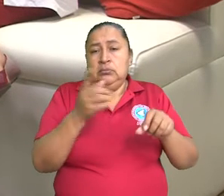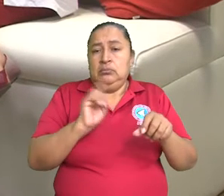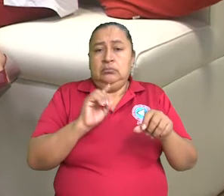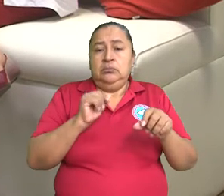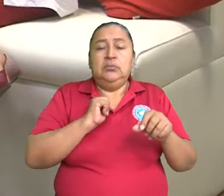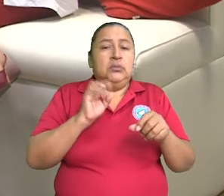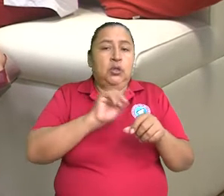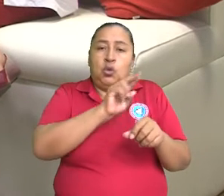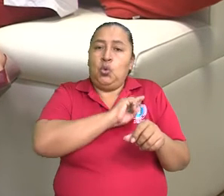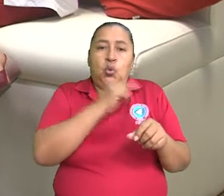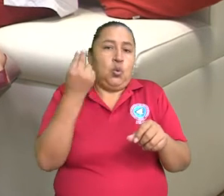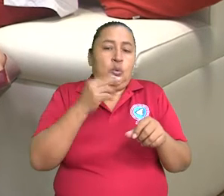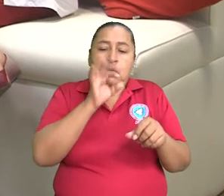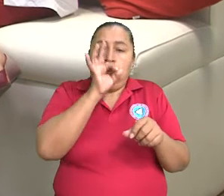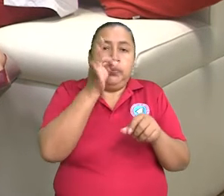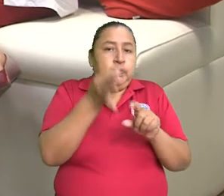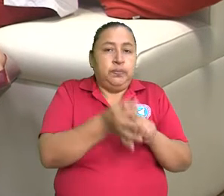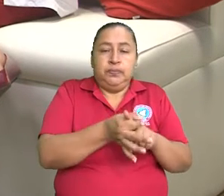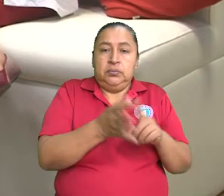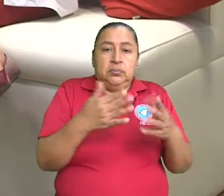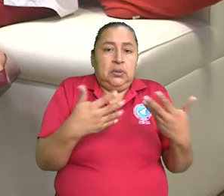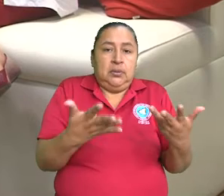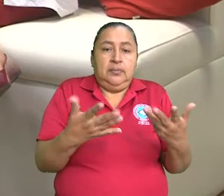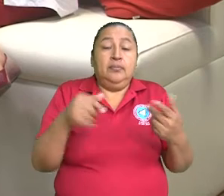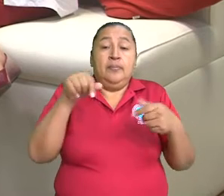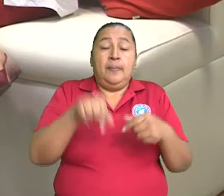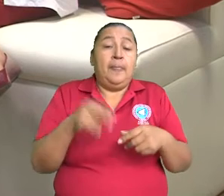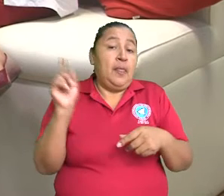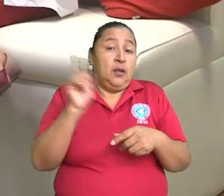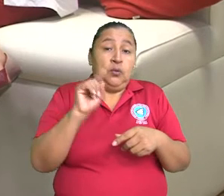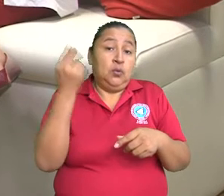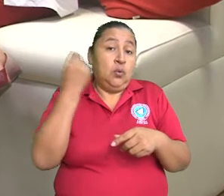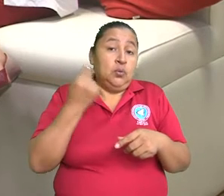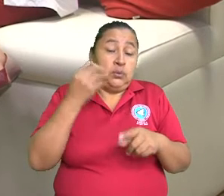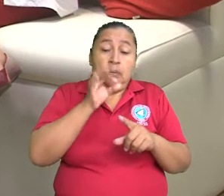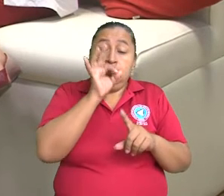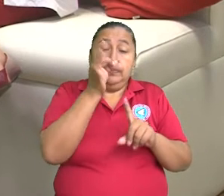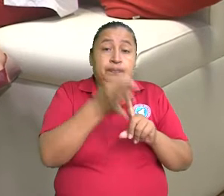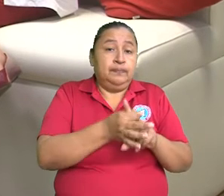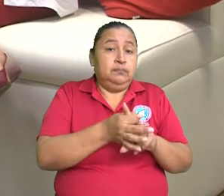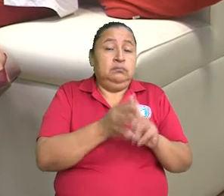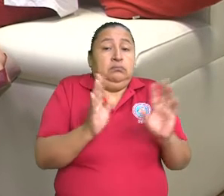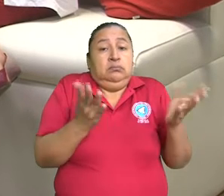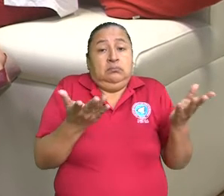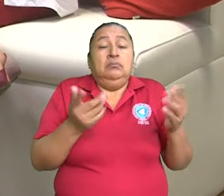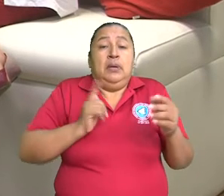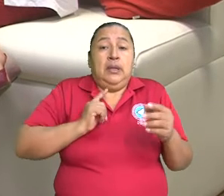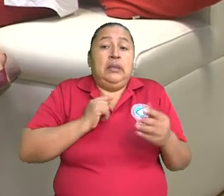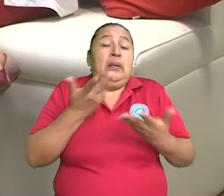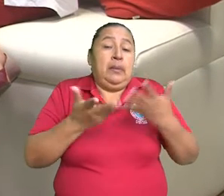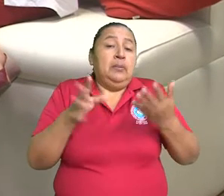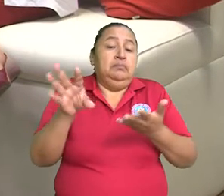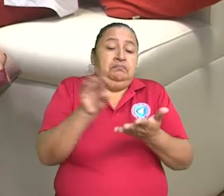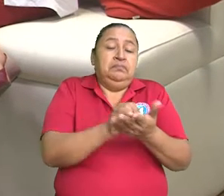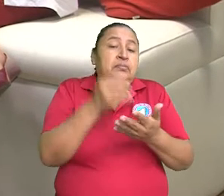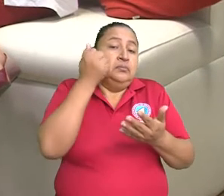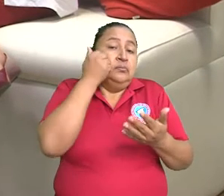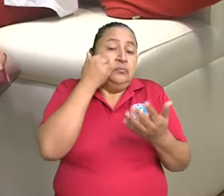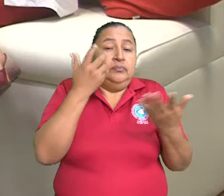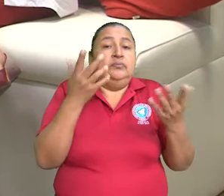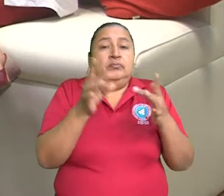protección. Sí, siempre si no usas preservativo en tus relaciones sexuales, vas a exponerte a muchas